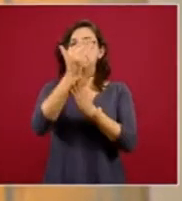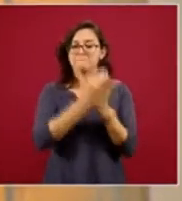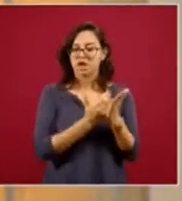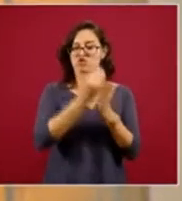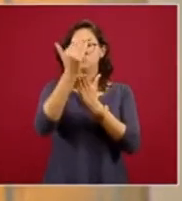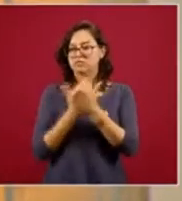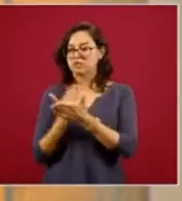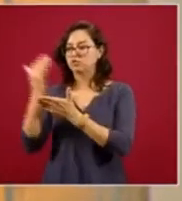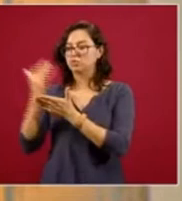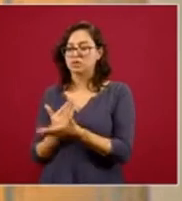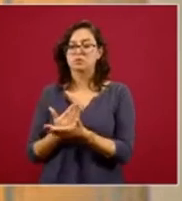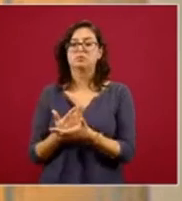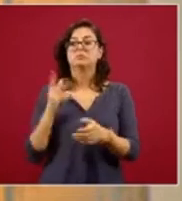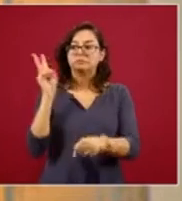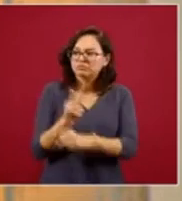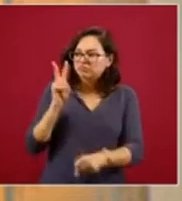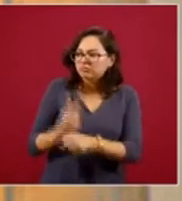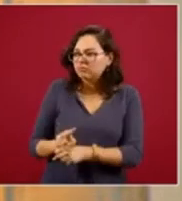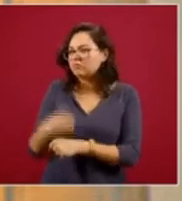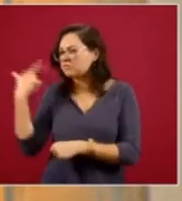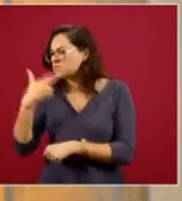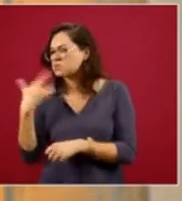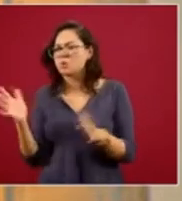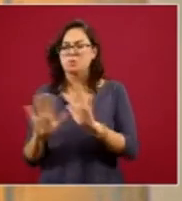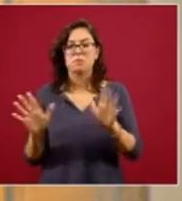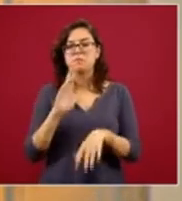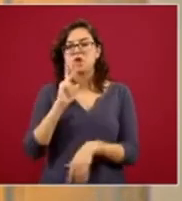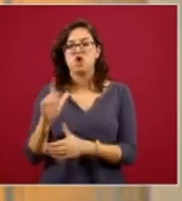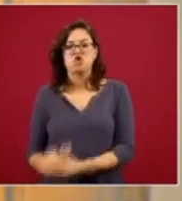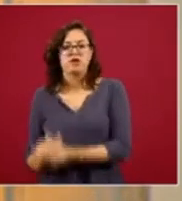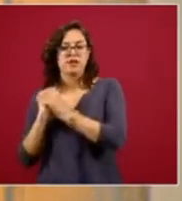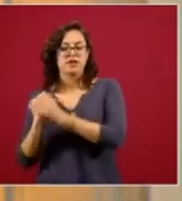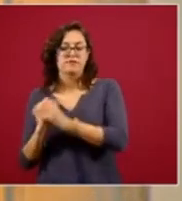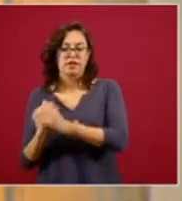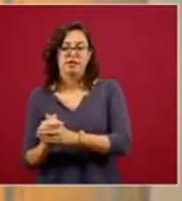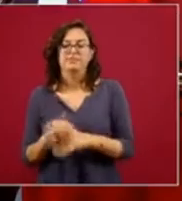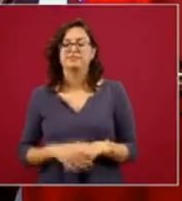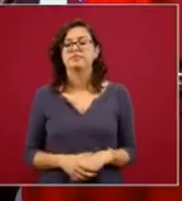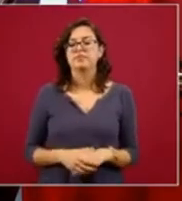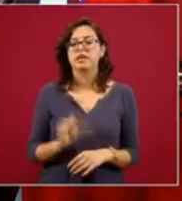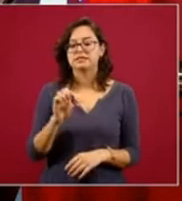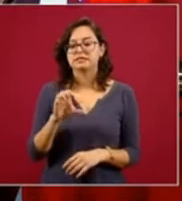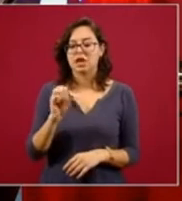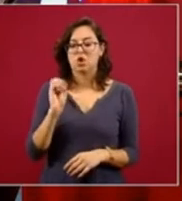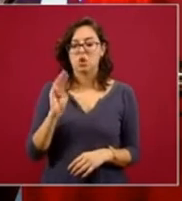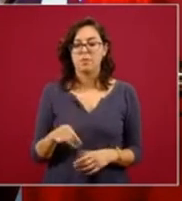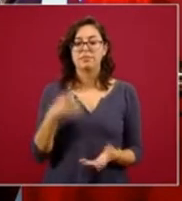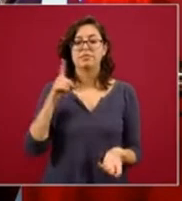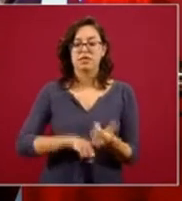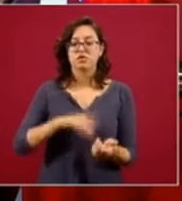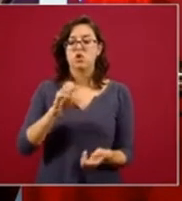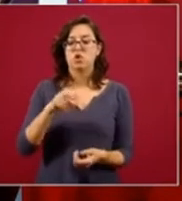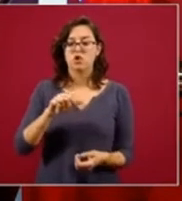domiciliarias o inspecciones mediante un sistema de verificación aleatoria. La Secretaría de Economía, a través de la CONAMER, administra el Padrón de